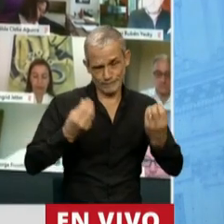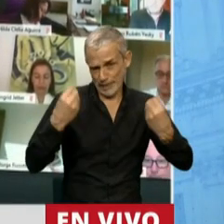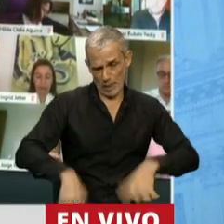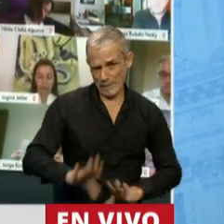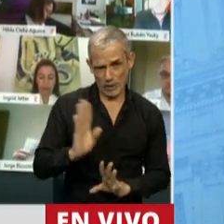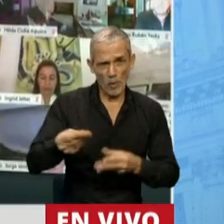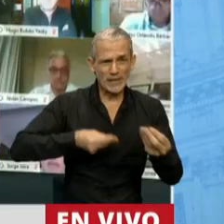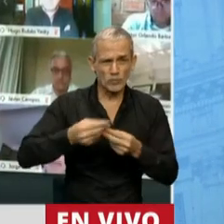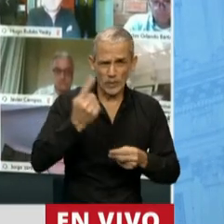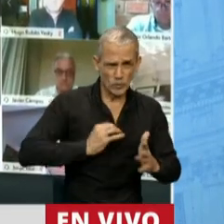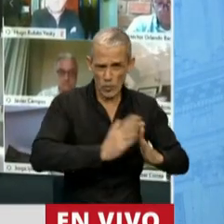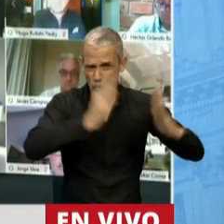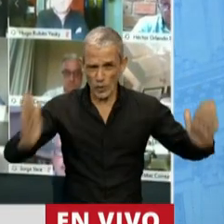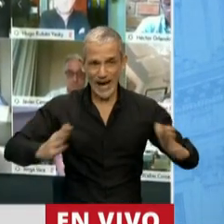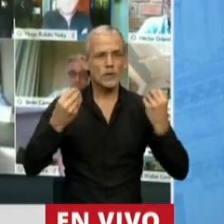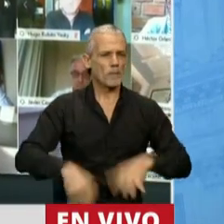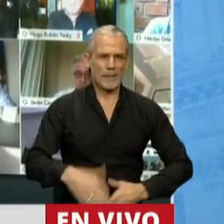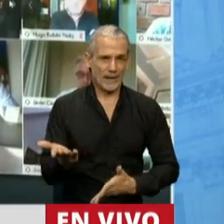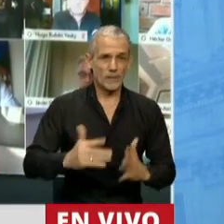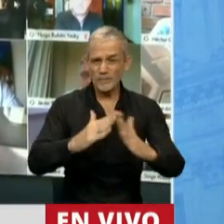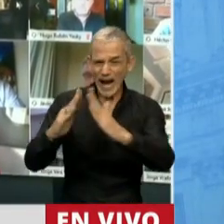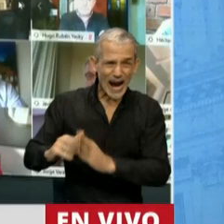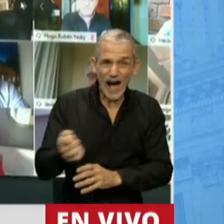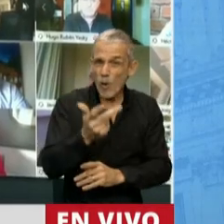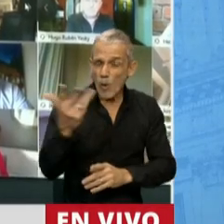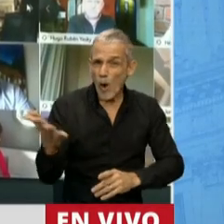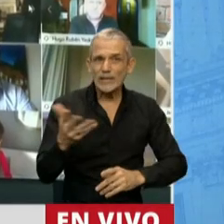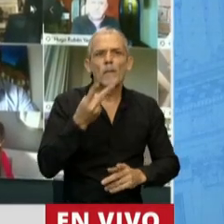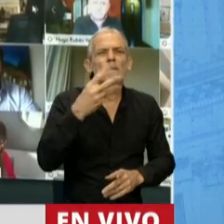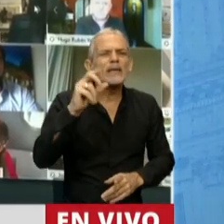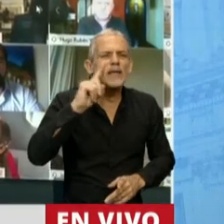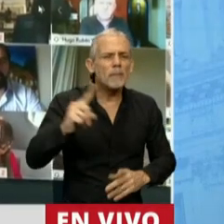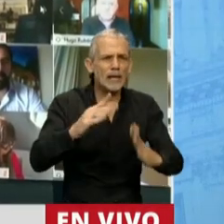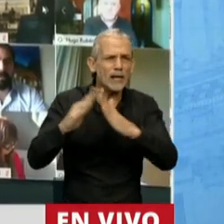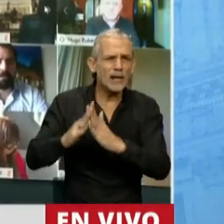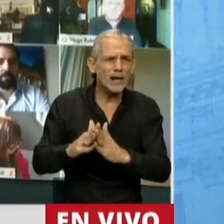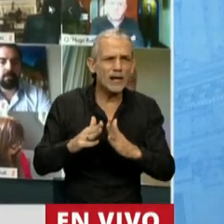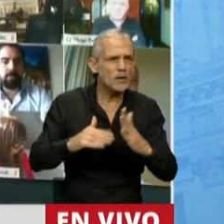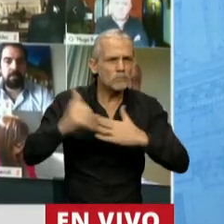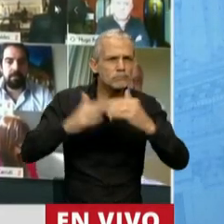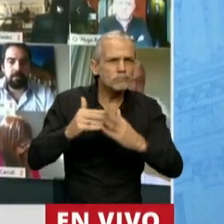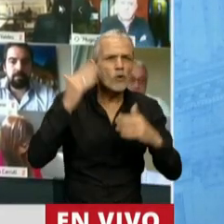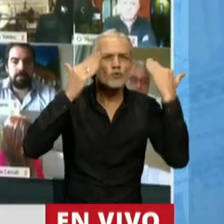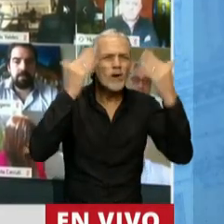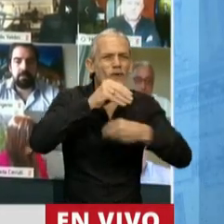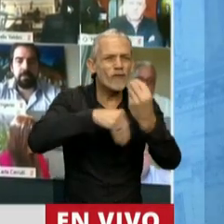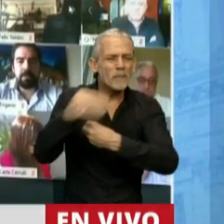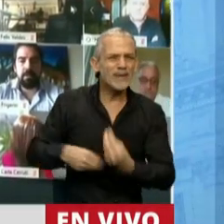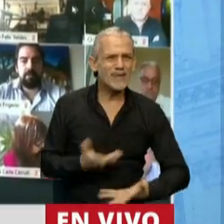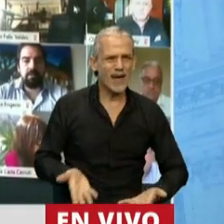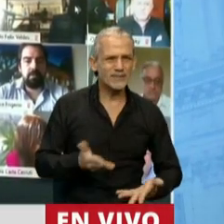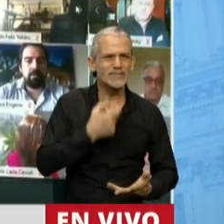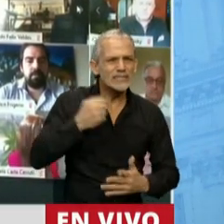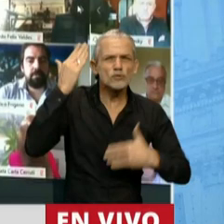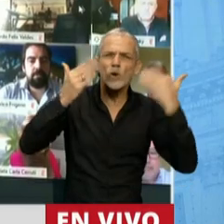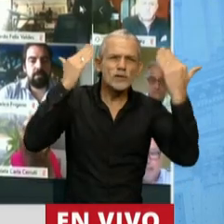presupuesto provincial. ¿Saben cuántas viviendas representan? 20.000 hogares, 20.000 sueños, 20.000 familias